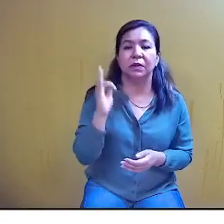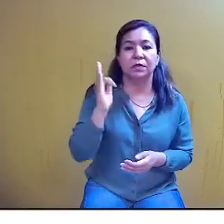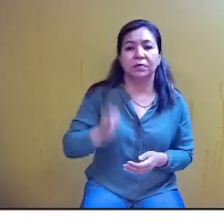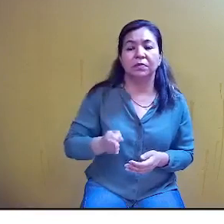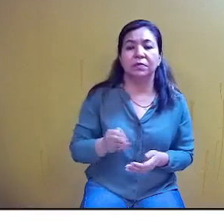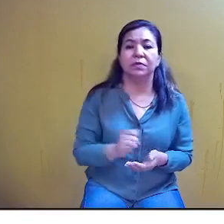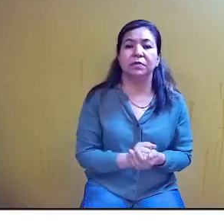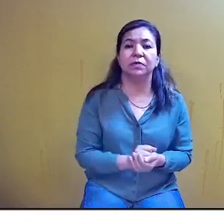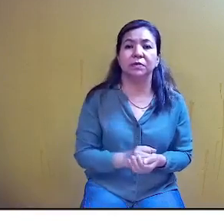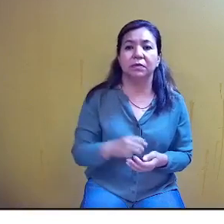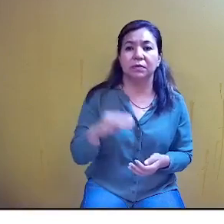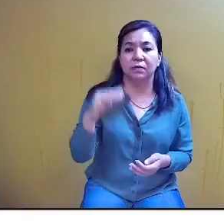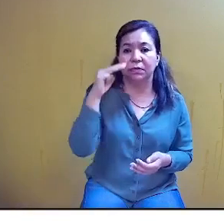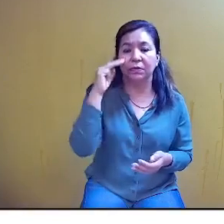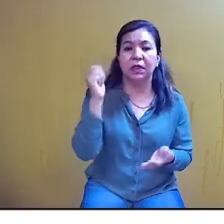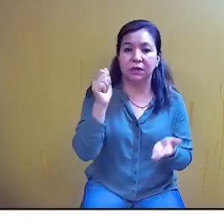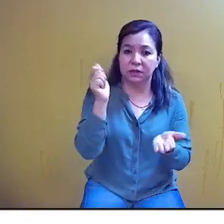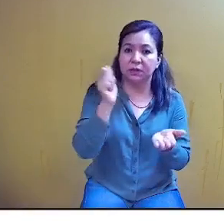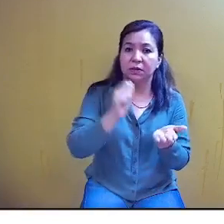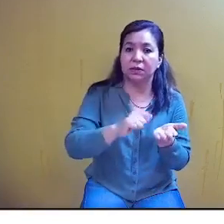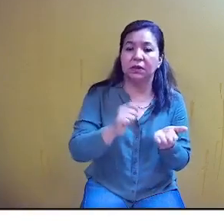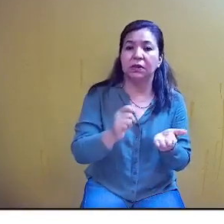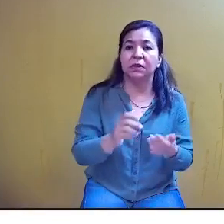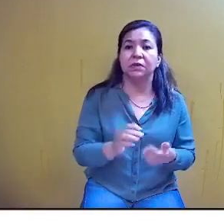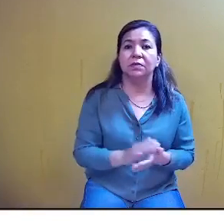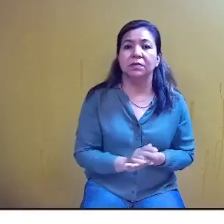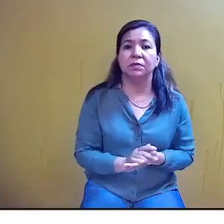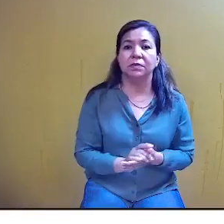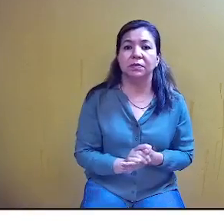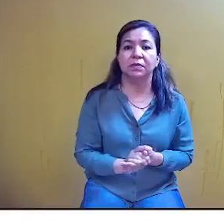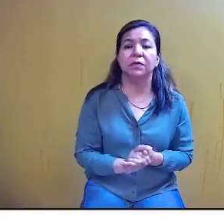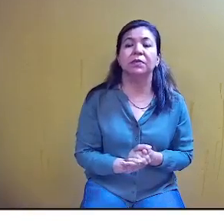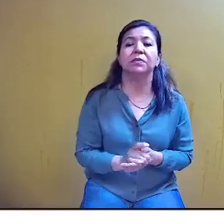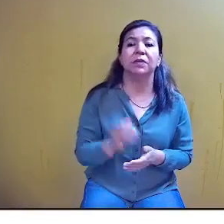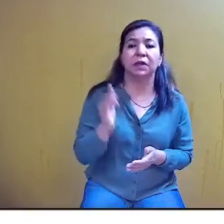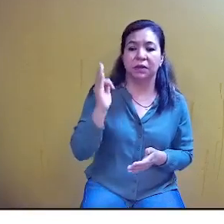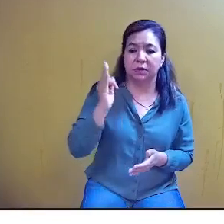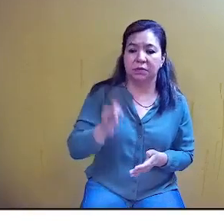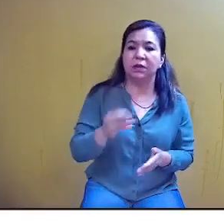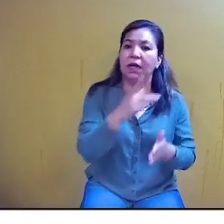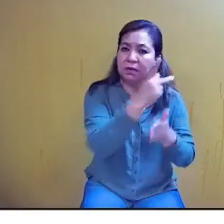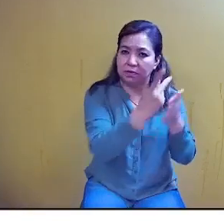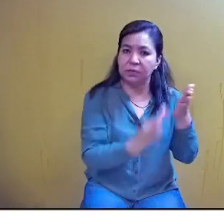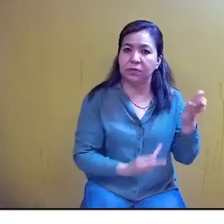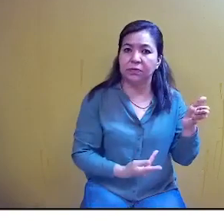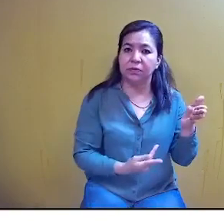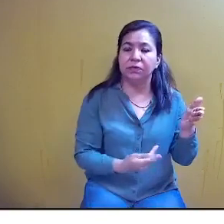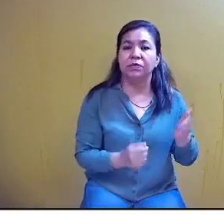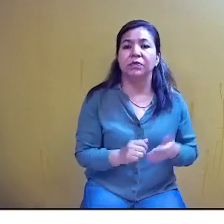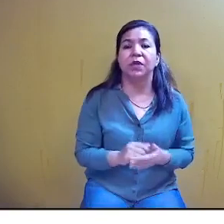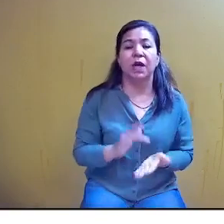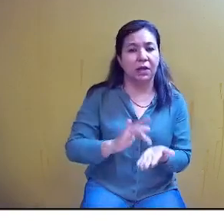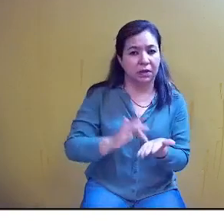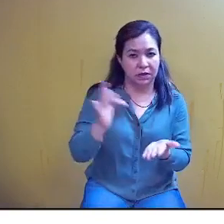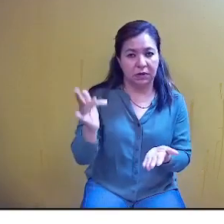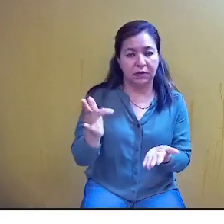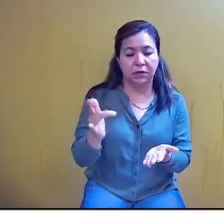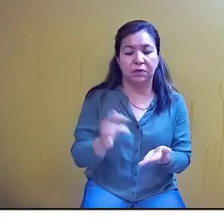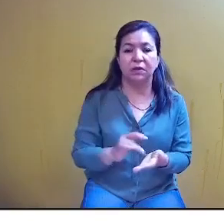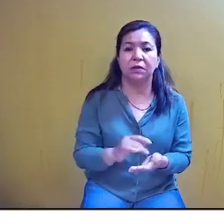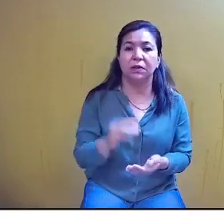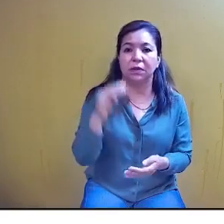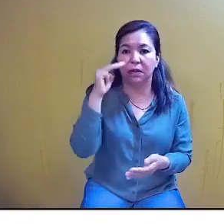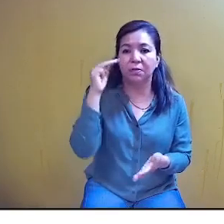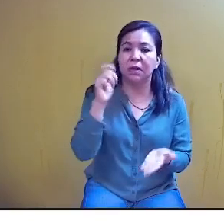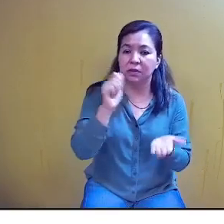Gracias, magistrada. Magistrada Hilda Rosa Delgado Brito. A favor del proyecto. Gracias, magistrada. Magistrada presidenta, magistrada, magistrado, el proyecto